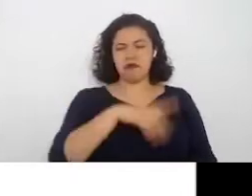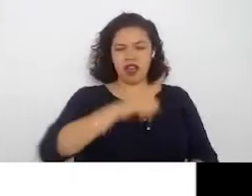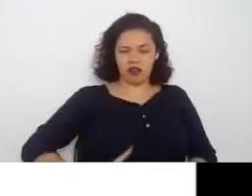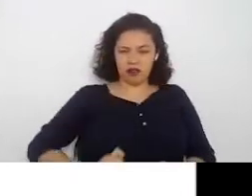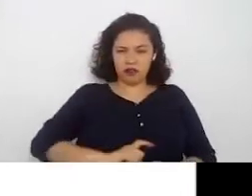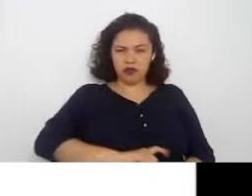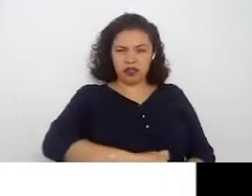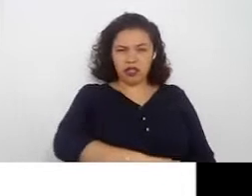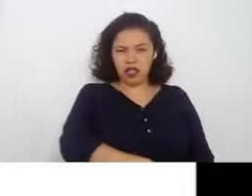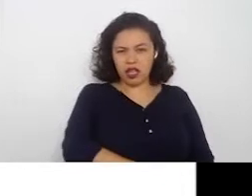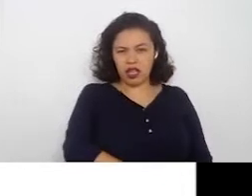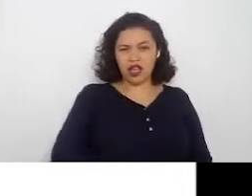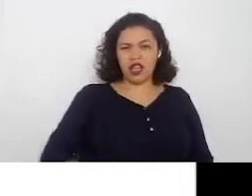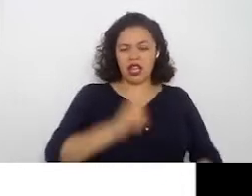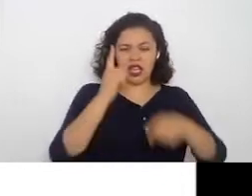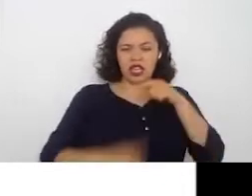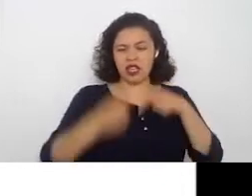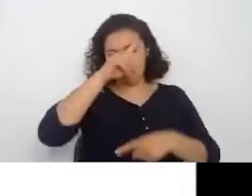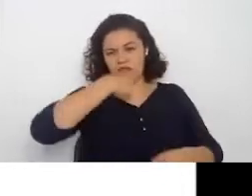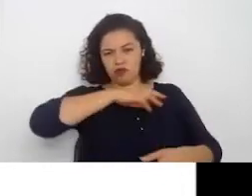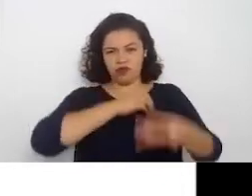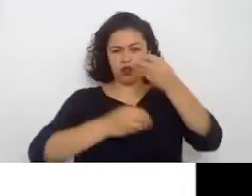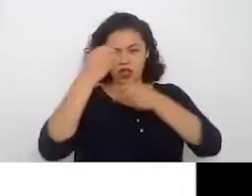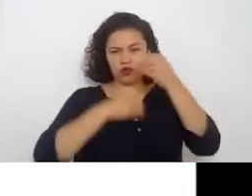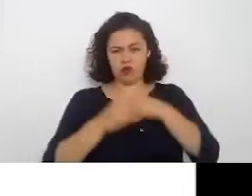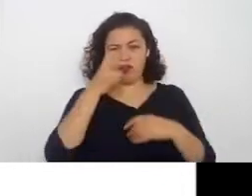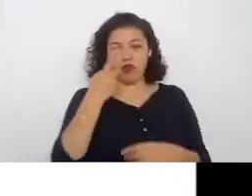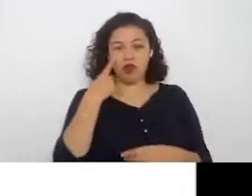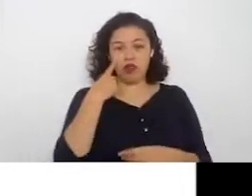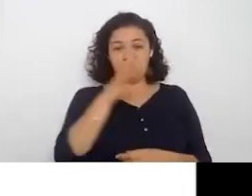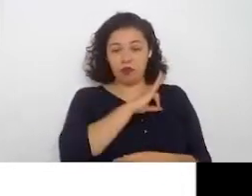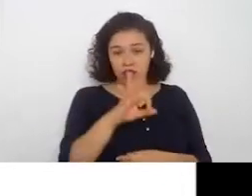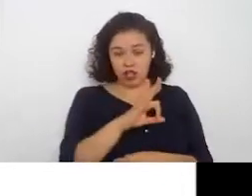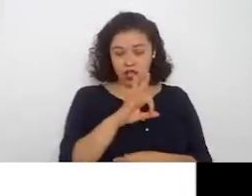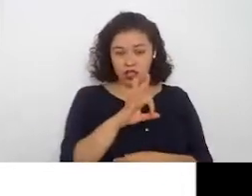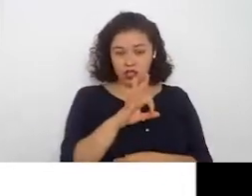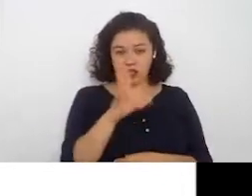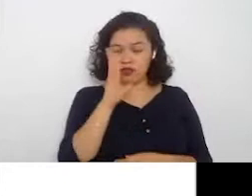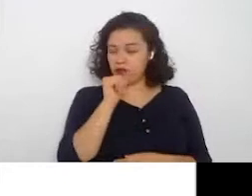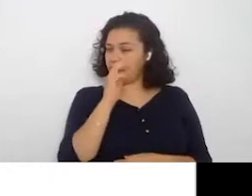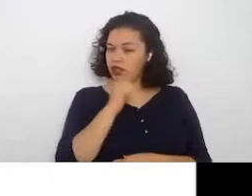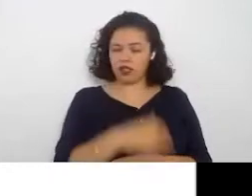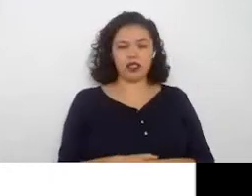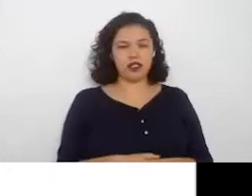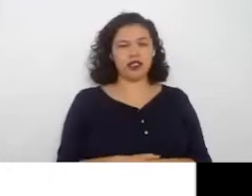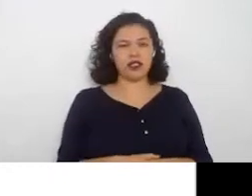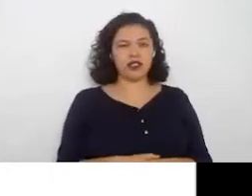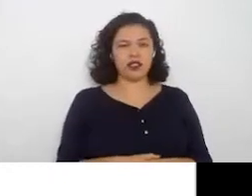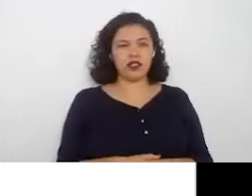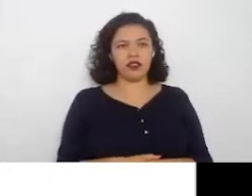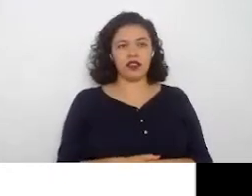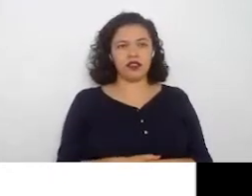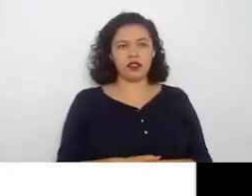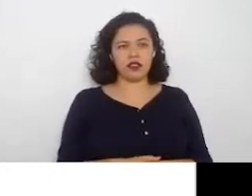¿sí? Ojo, no puedes, ¿sí? Tendrías que poner dentro